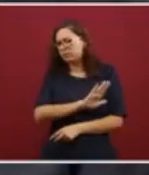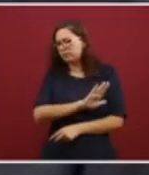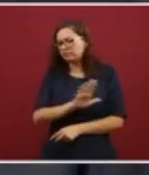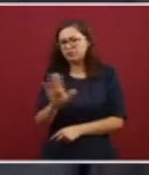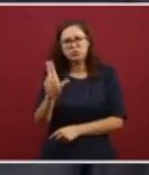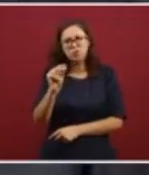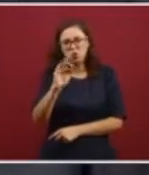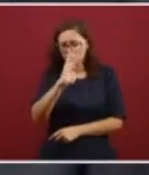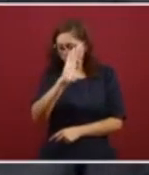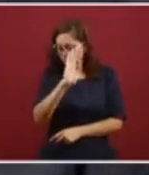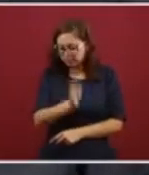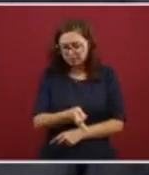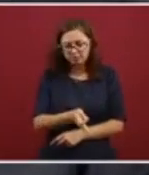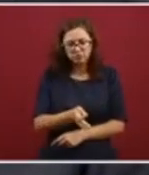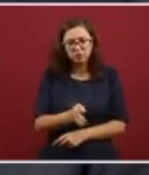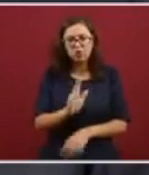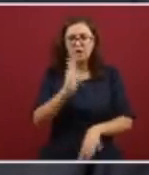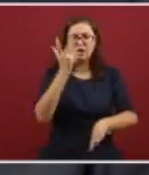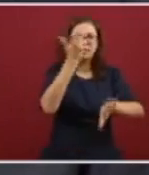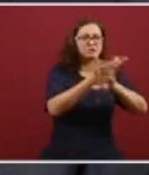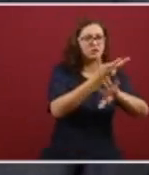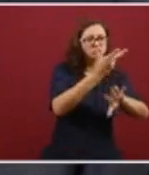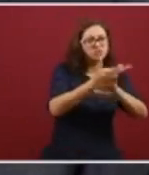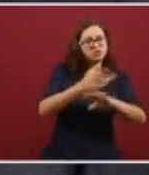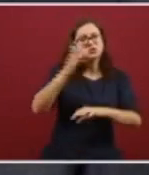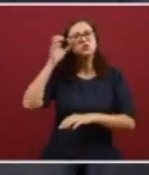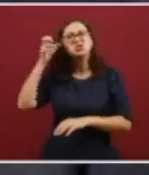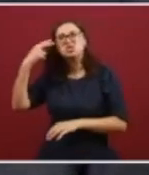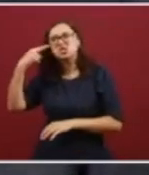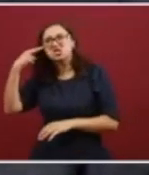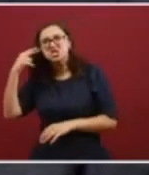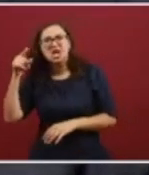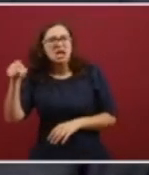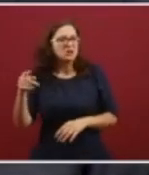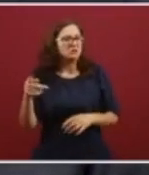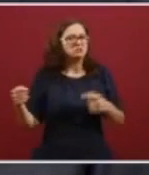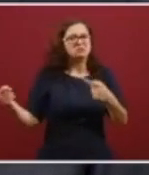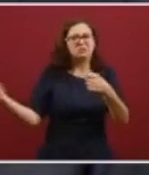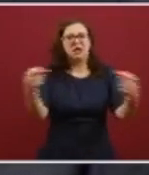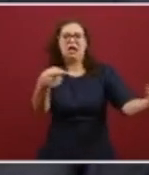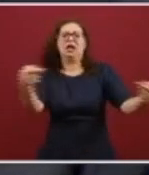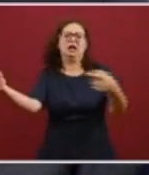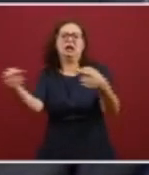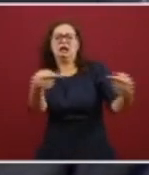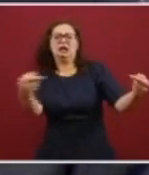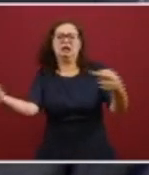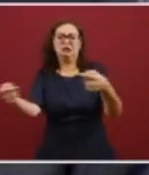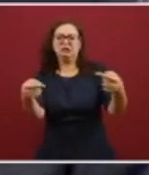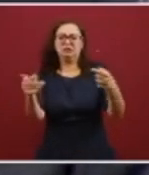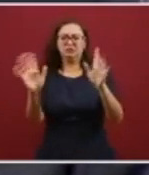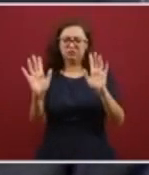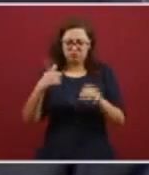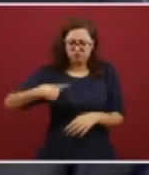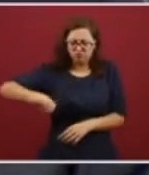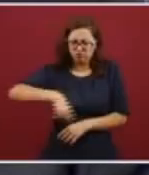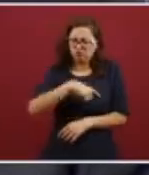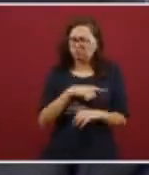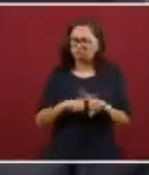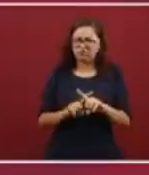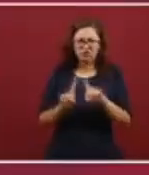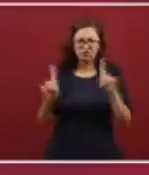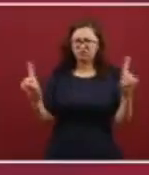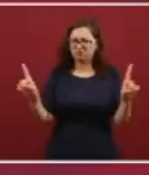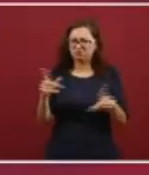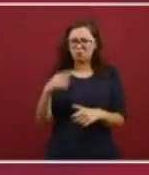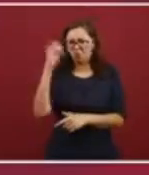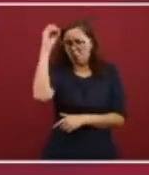Las diferencias que hay entre Estados Unidos y China. Nosotros tenemos un planteamiento distinto